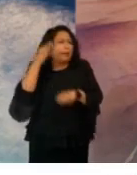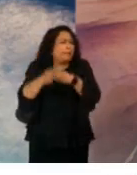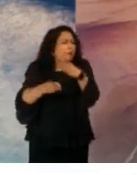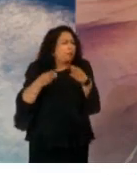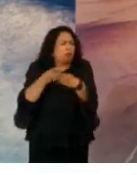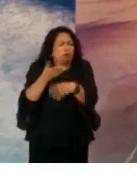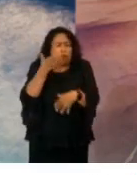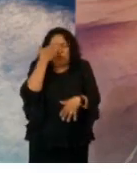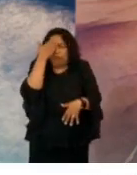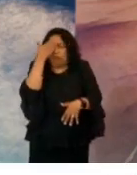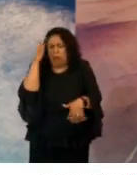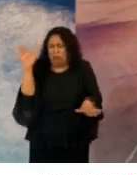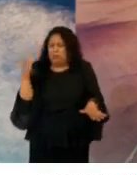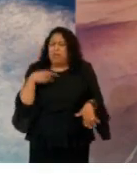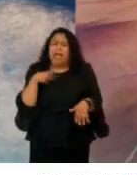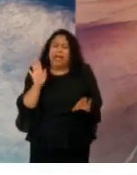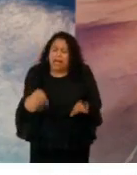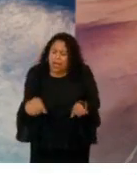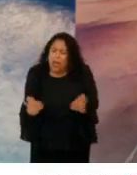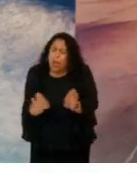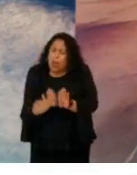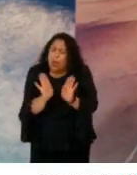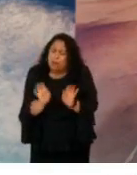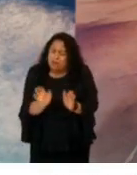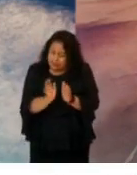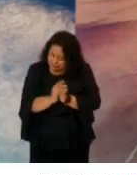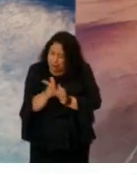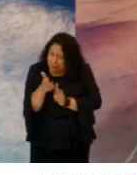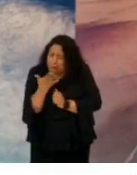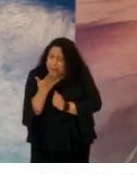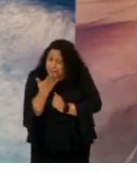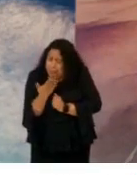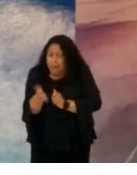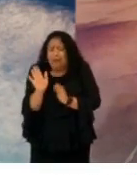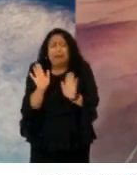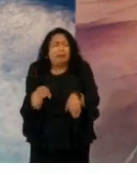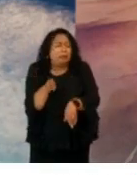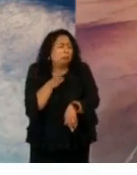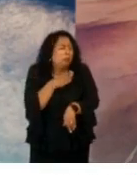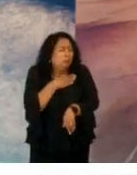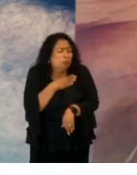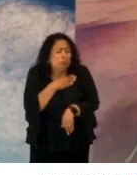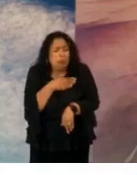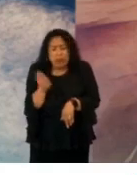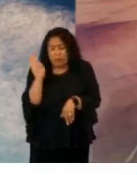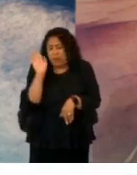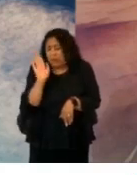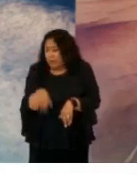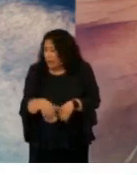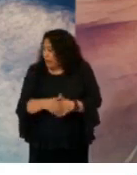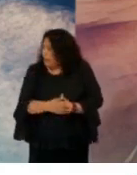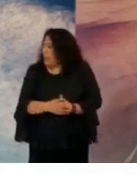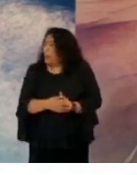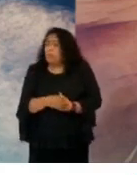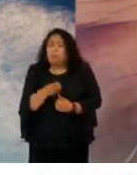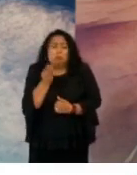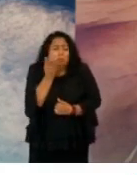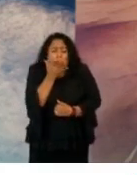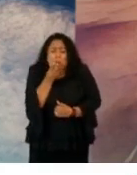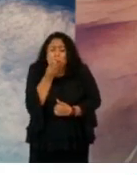O sea, se le hablan, ¿y cómo está usted? ¿Está bien? ¡Ay, qué bueno! Tiene un proyecto de innovación, ¡qué